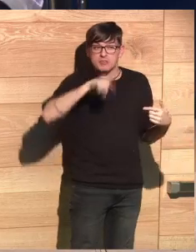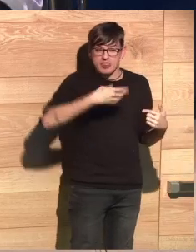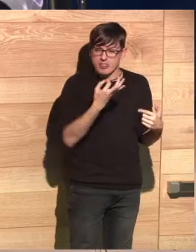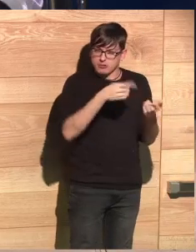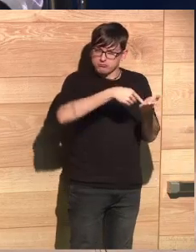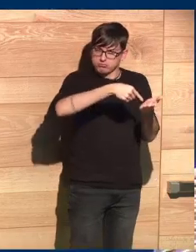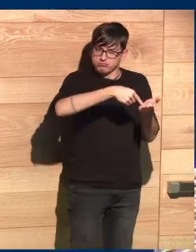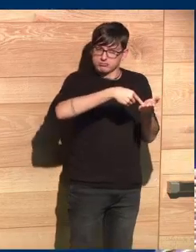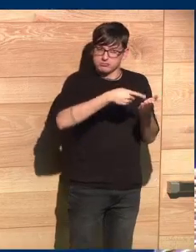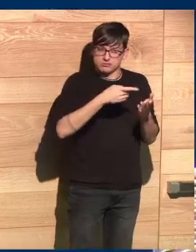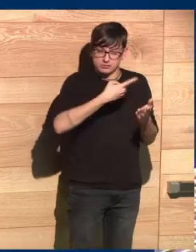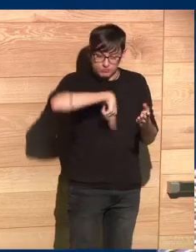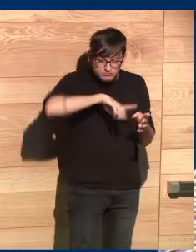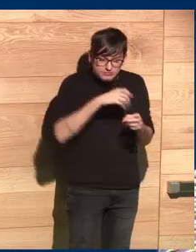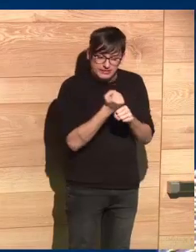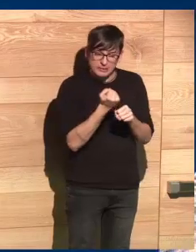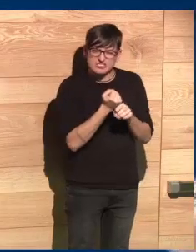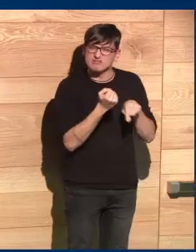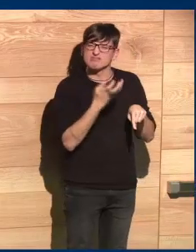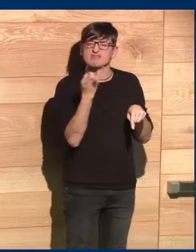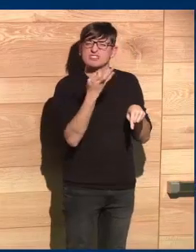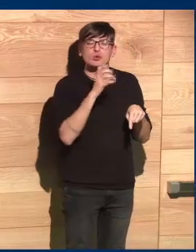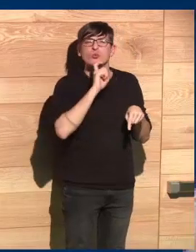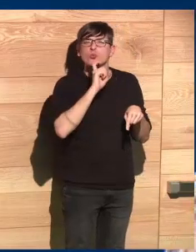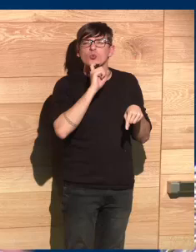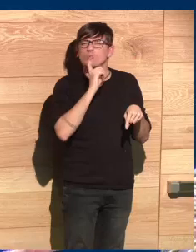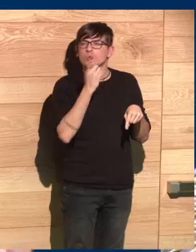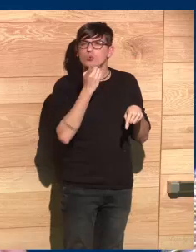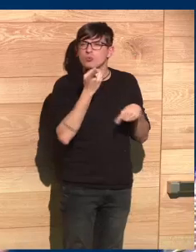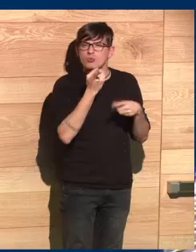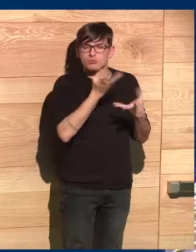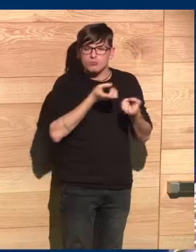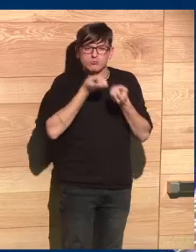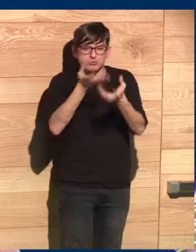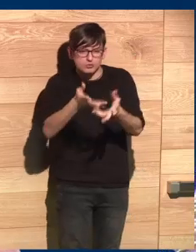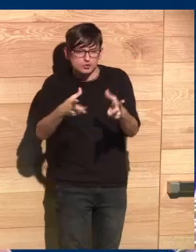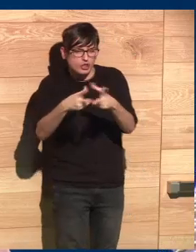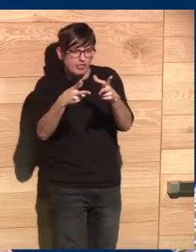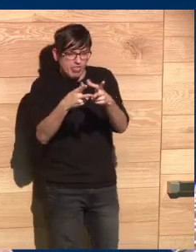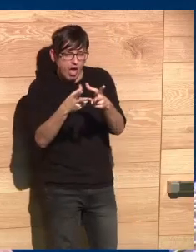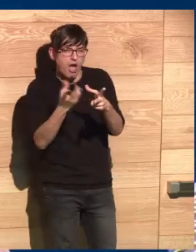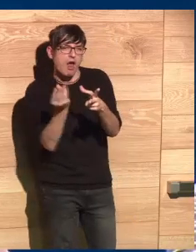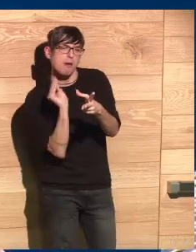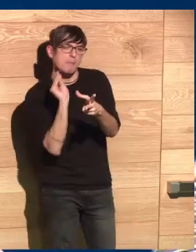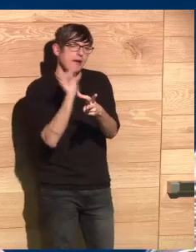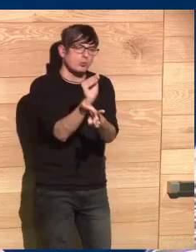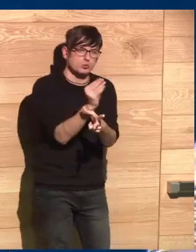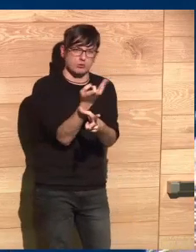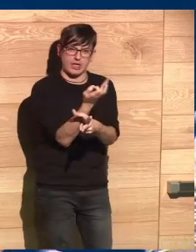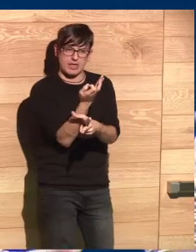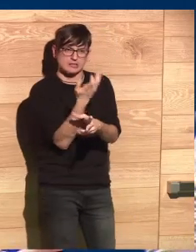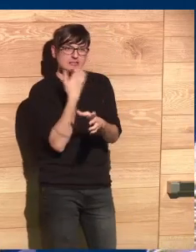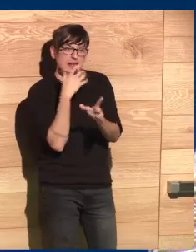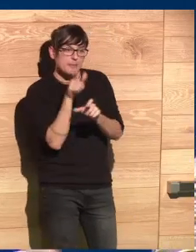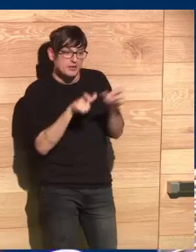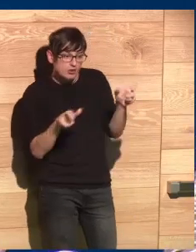especial hincapié y lo que estamos trabajando es cómo comunicar a la sociedad qué es lo que hay que preguntar cuando la